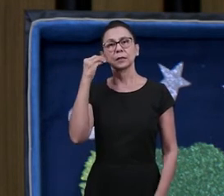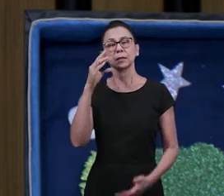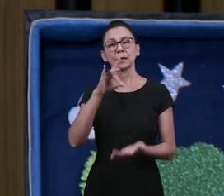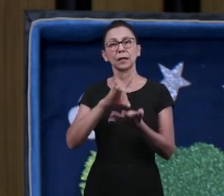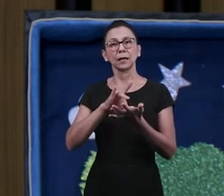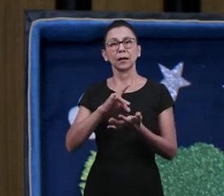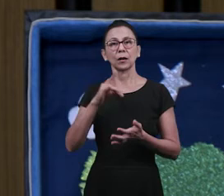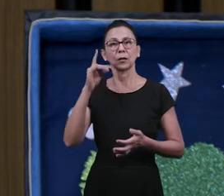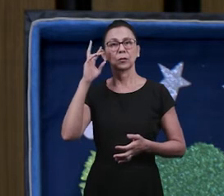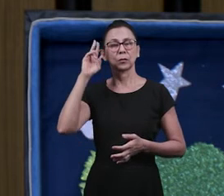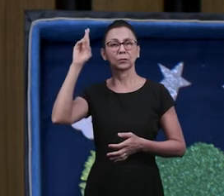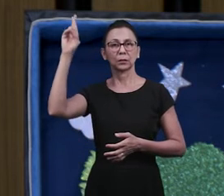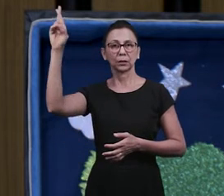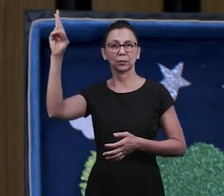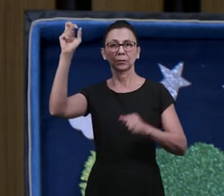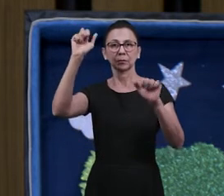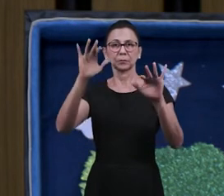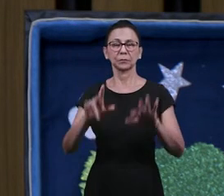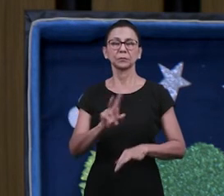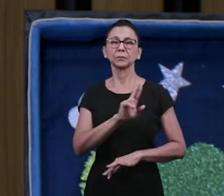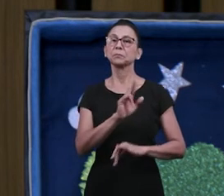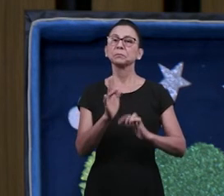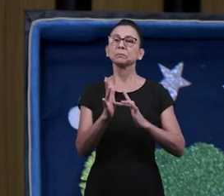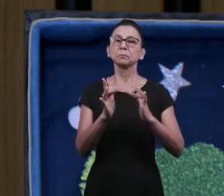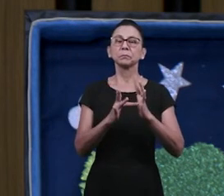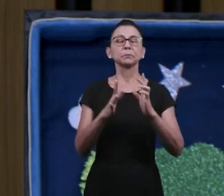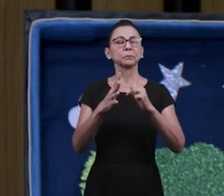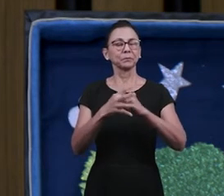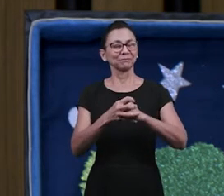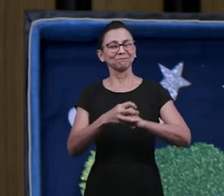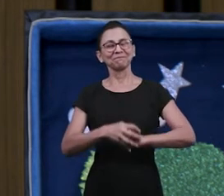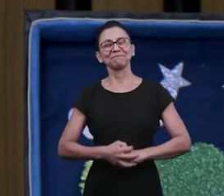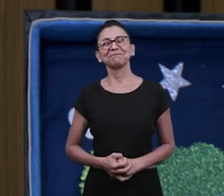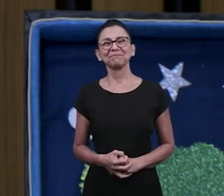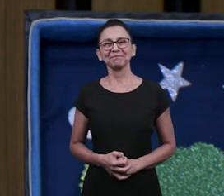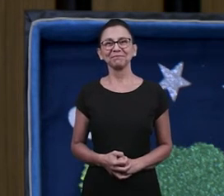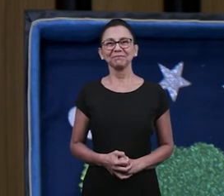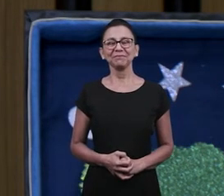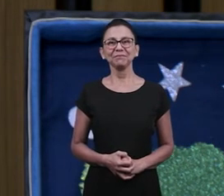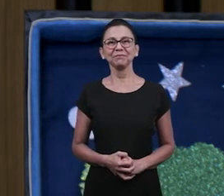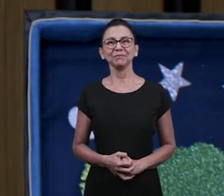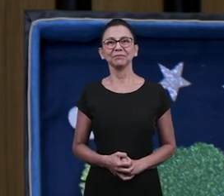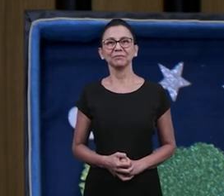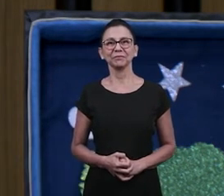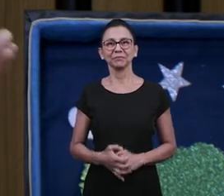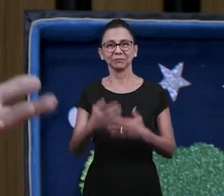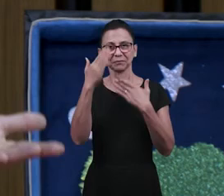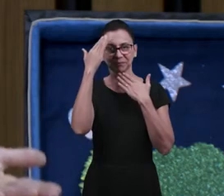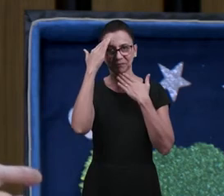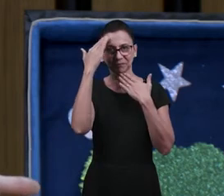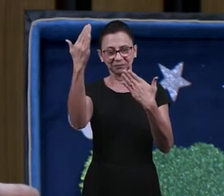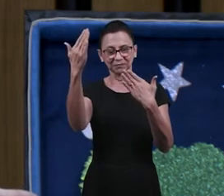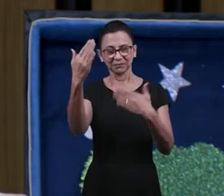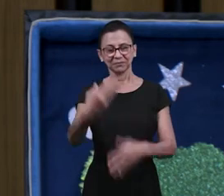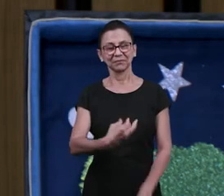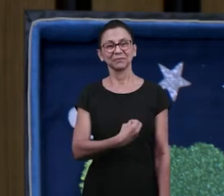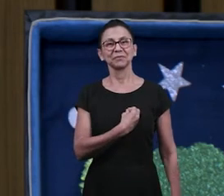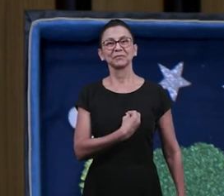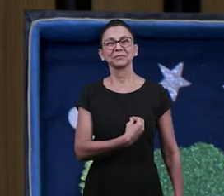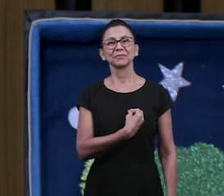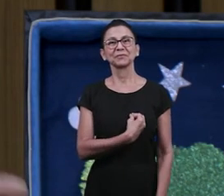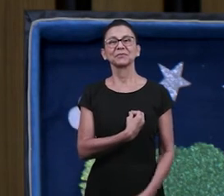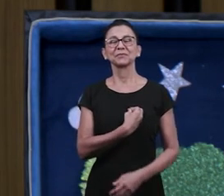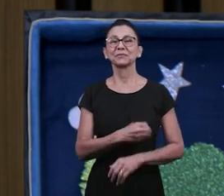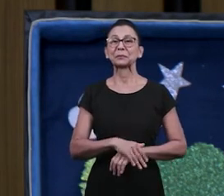amigos de Dios. Bendícenos así en nombre de Jesús. Amén. Nosotros agradecemos